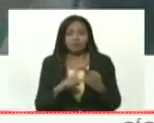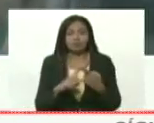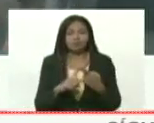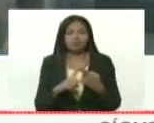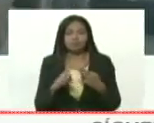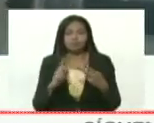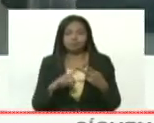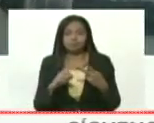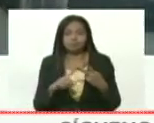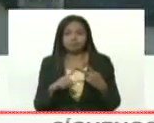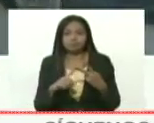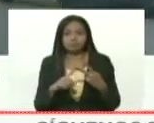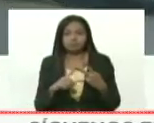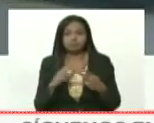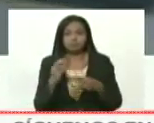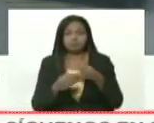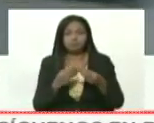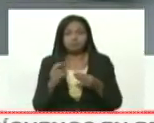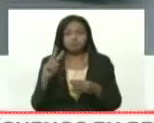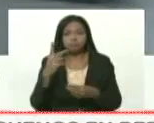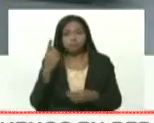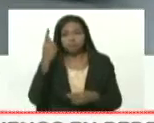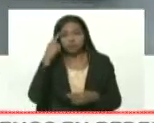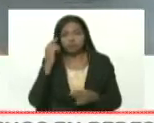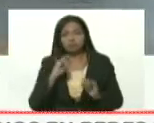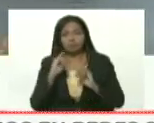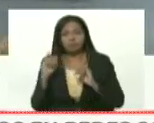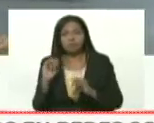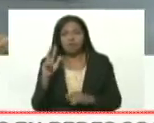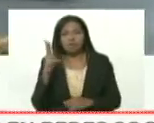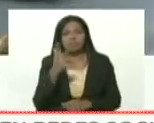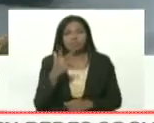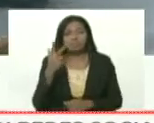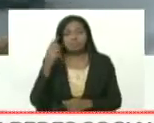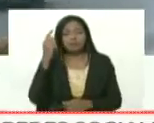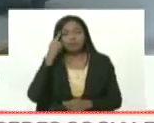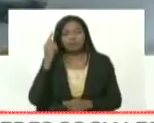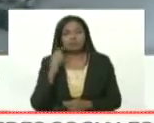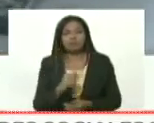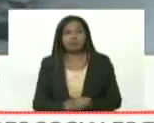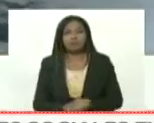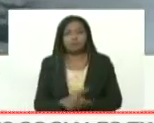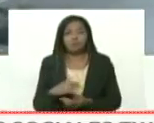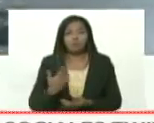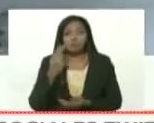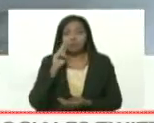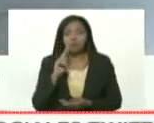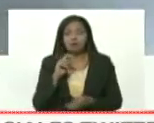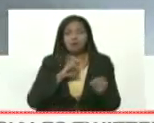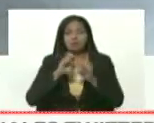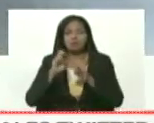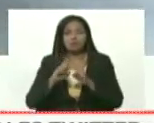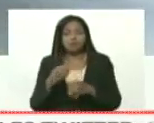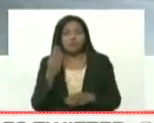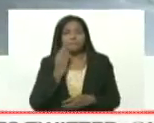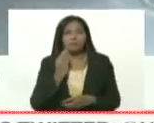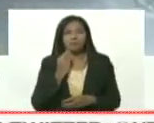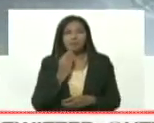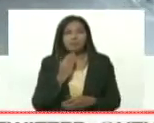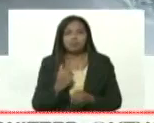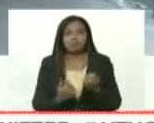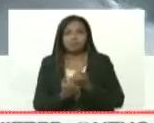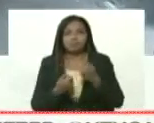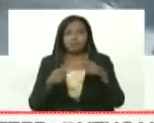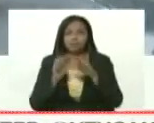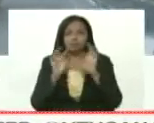la segunda prueba, que fue el segundo día, porque fue una estadía de 3 días, pudimos ver una prueba experimental que se basaba